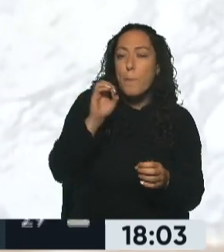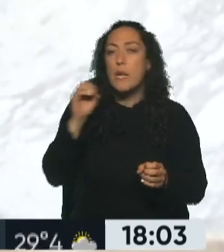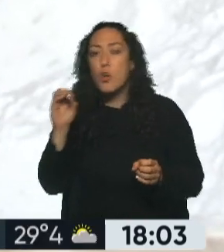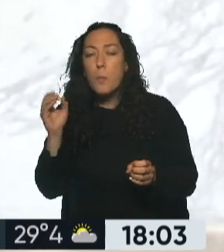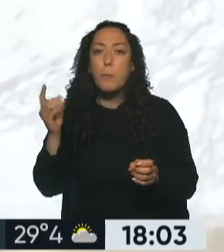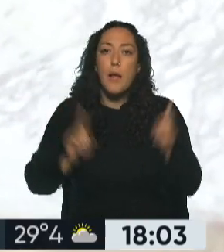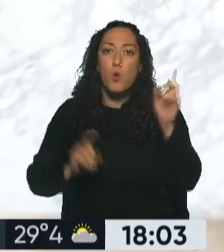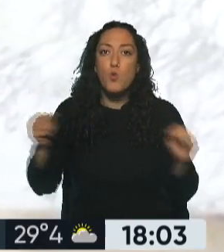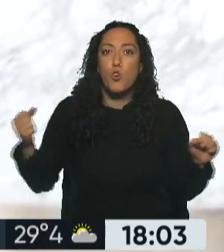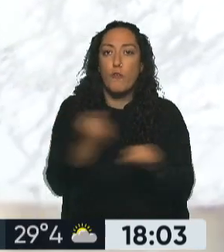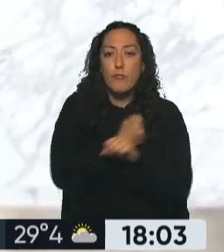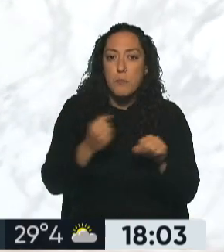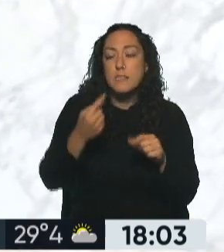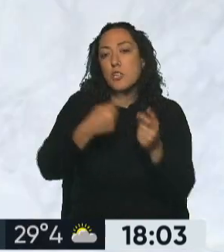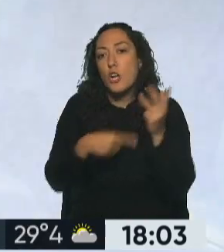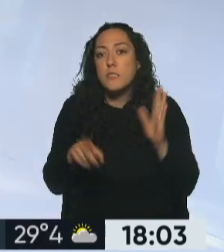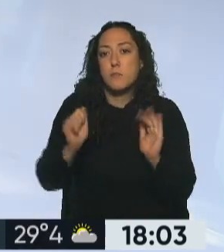confirmaciones.